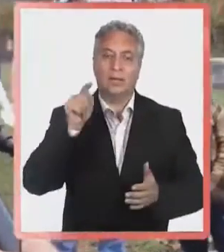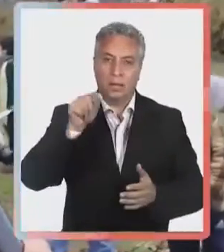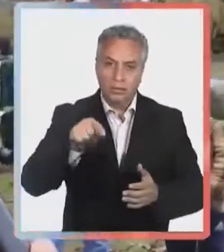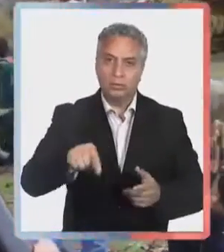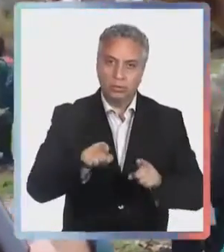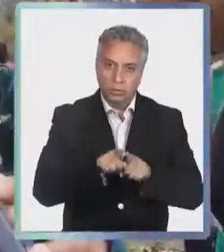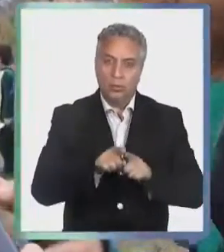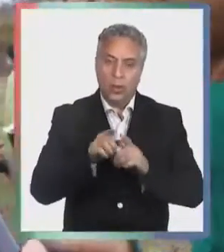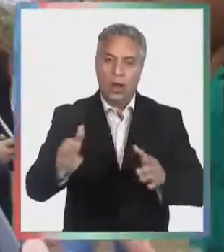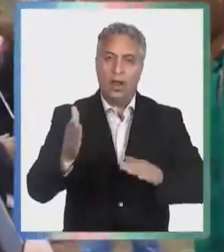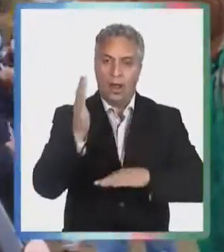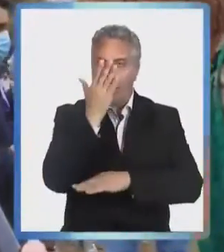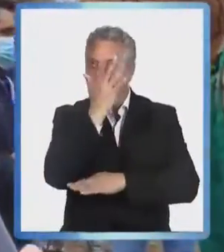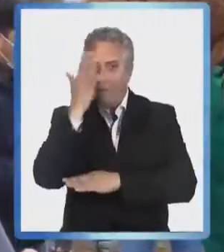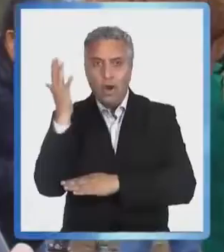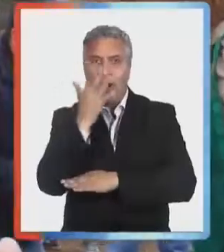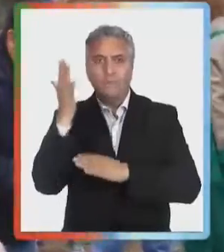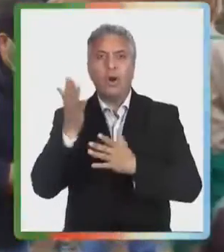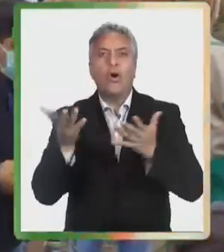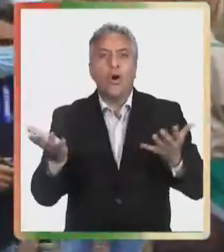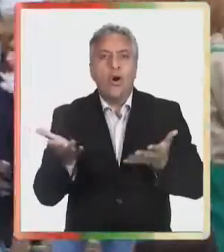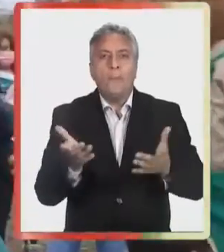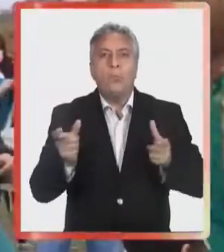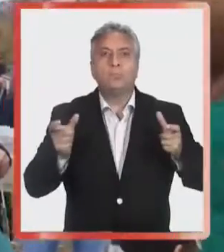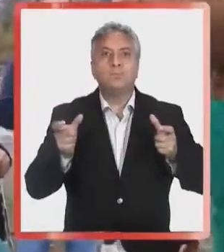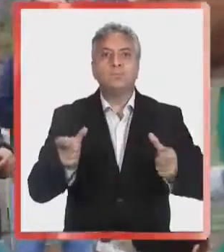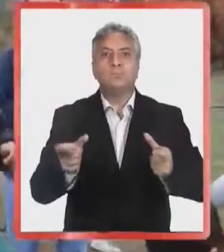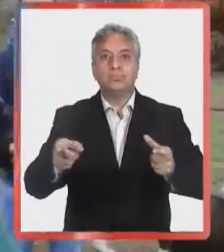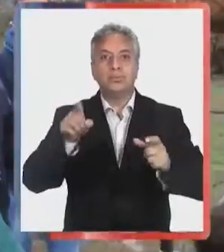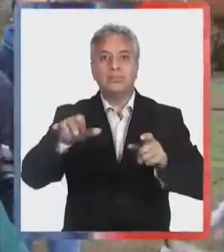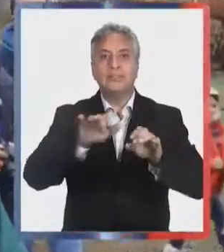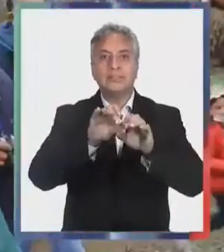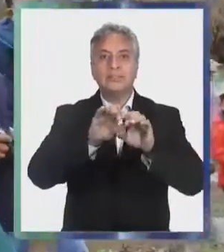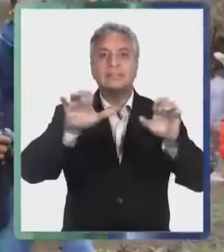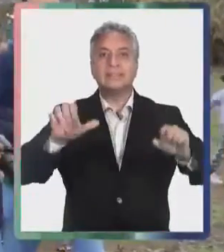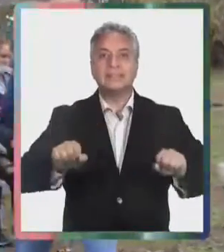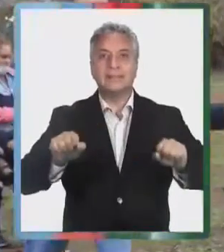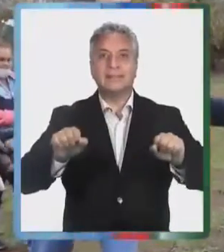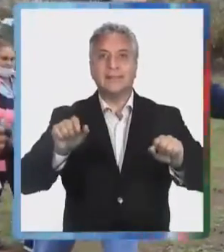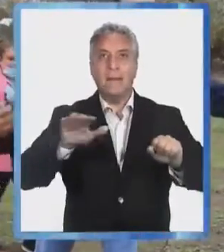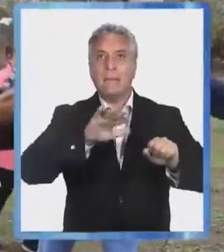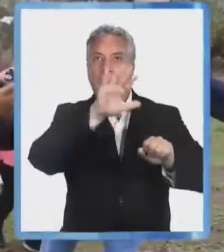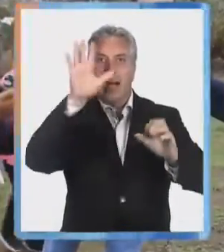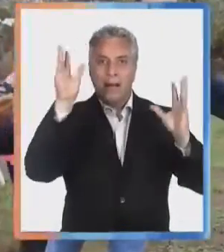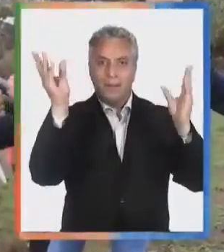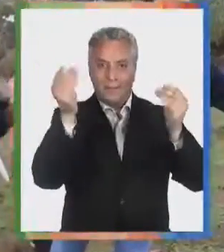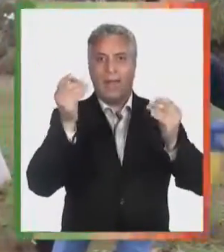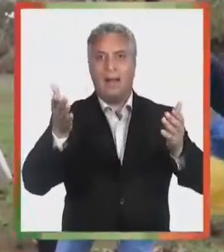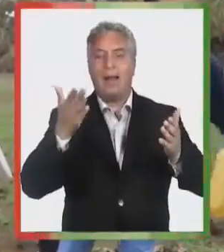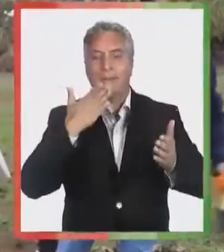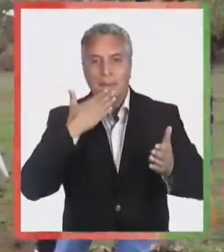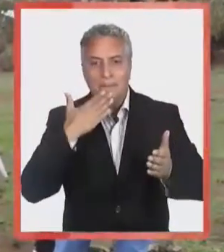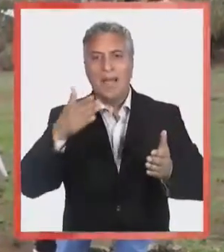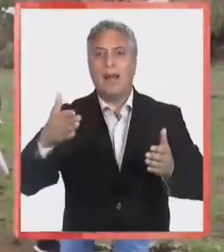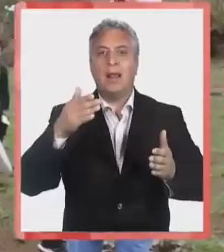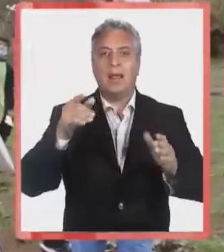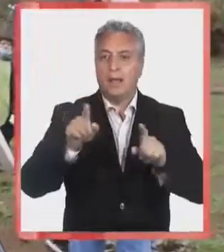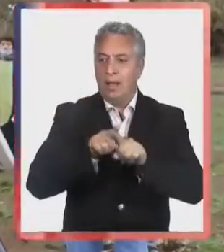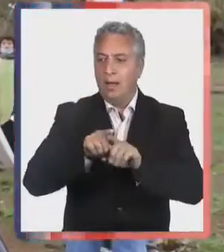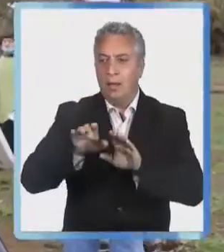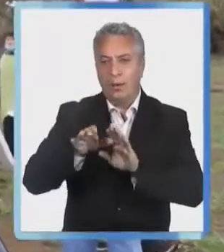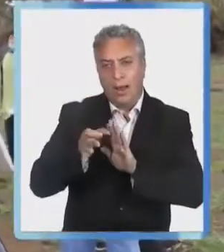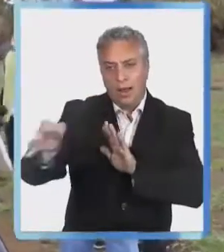bosques o ecosistemas forestales, como también los árboles que están en parques urbanos, los árboles urbanos que tienen un